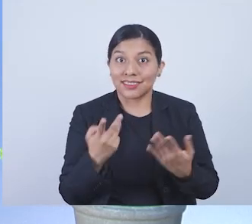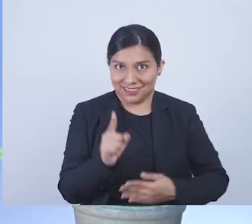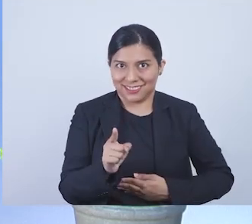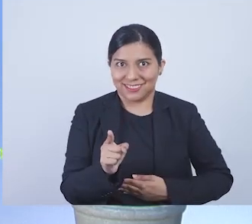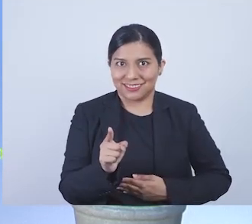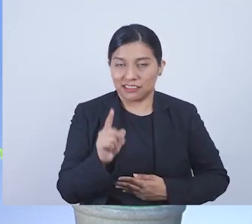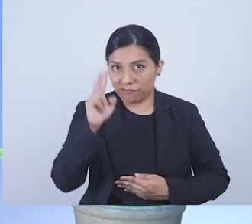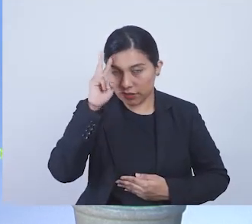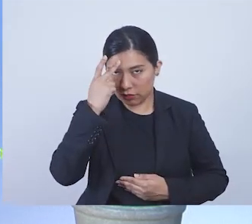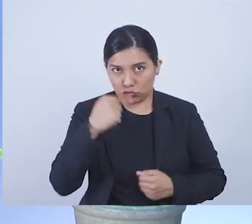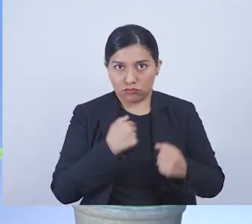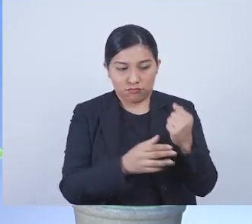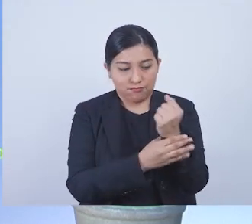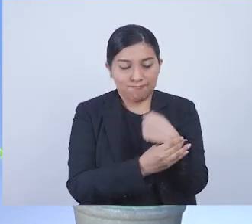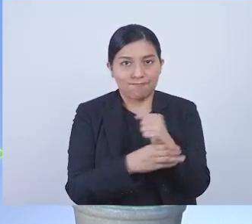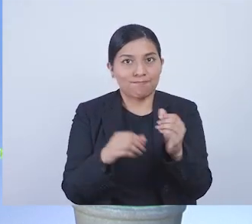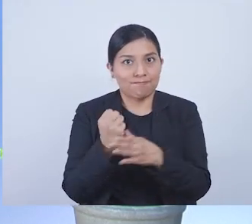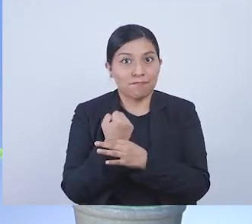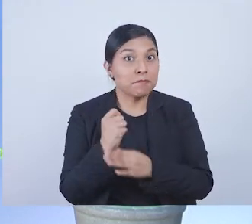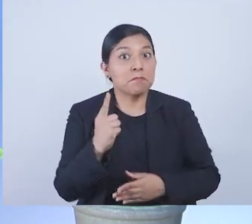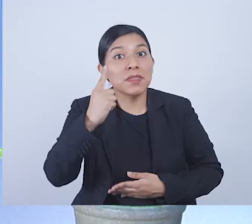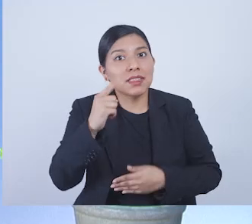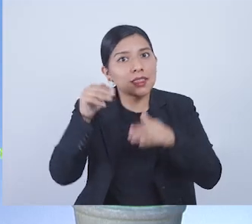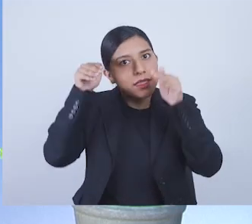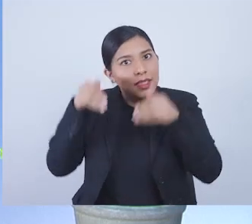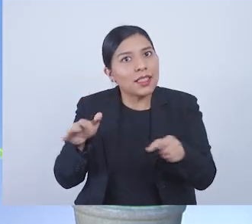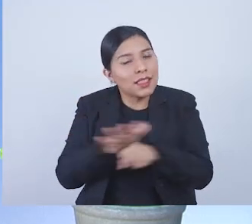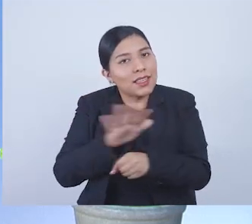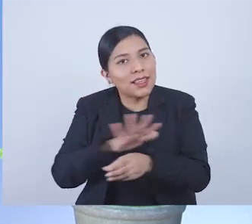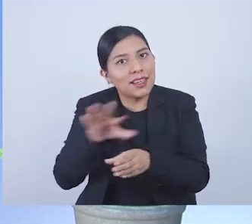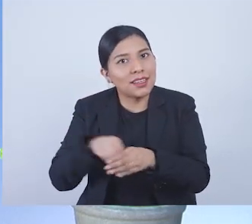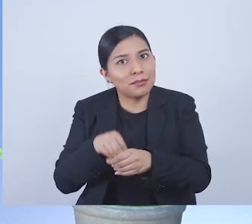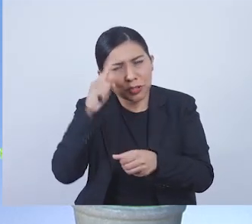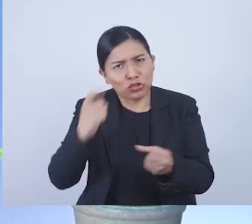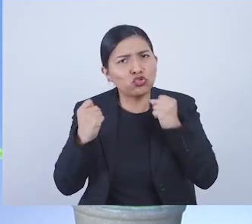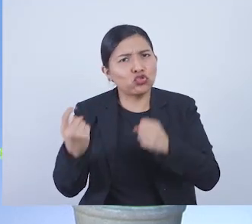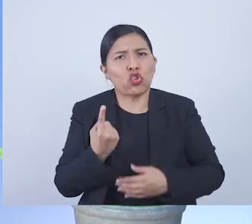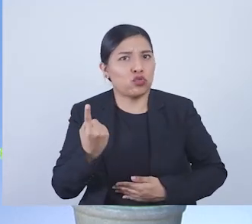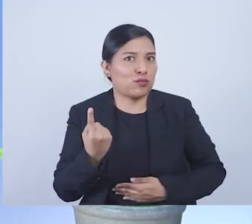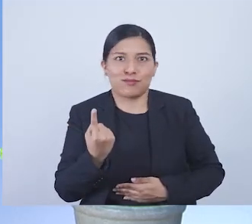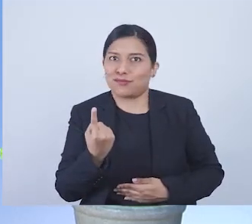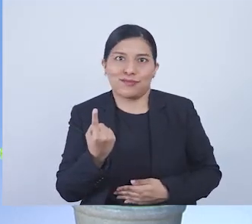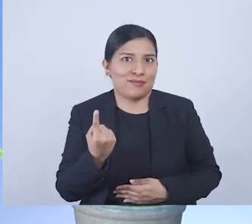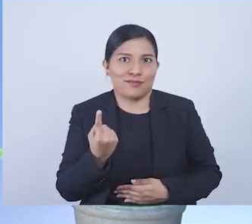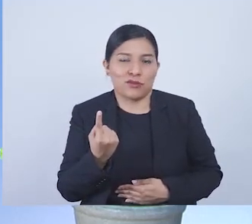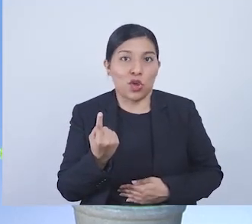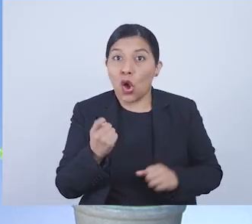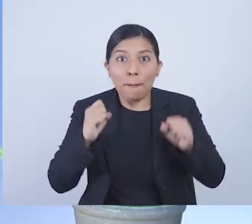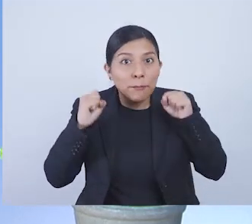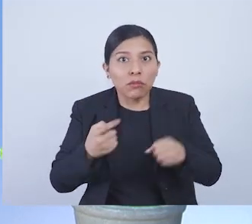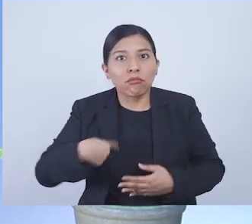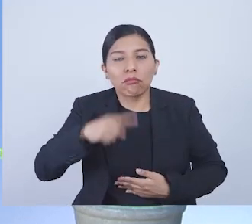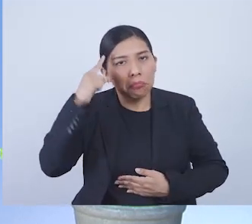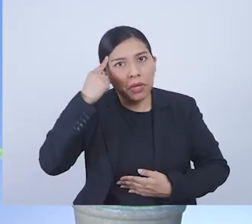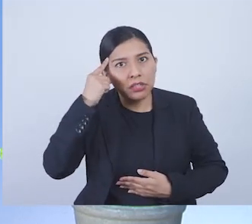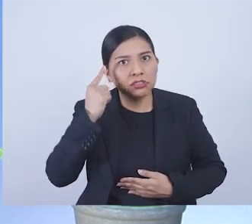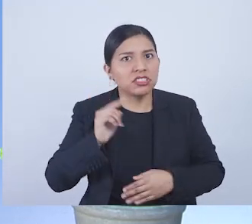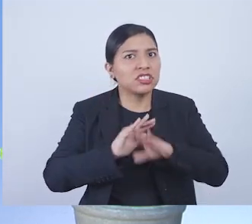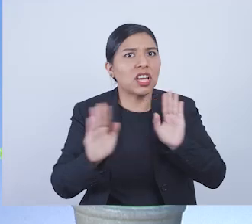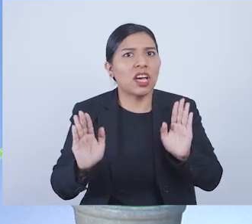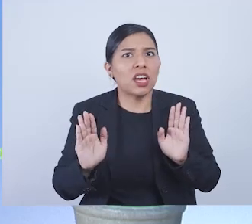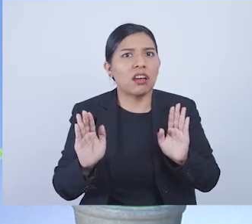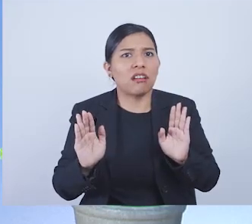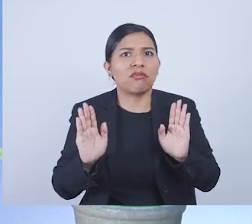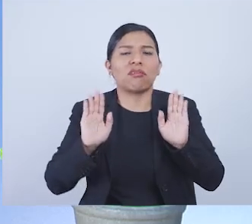la psicomotricidad lo veía de un aspecto integral. No podemos ver al niño o al ser humano